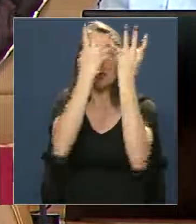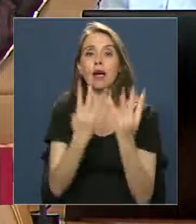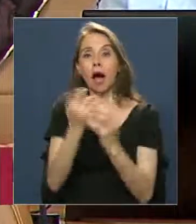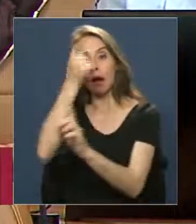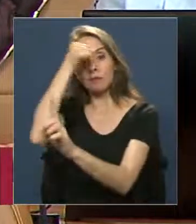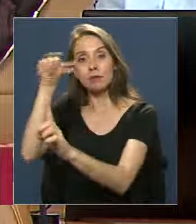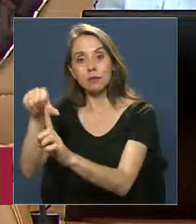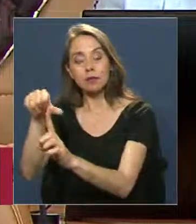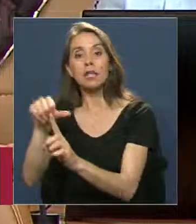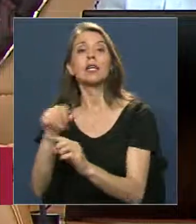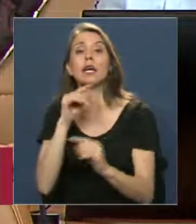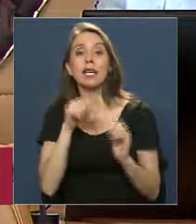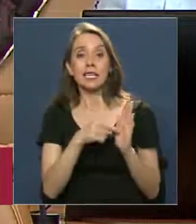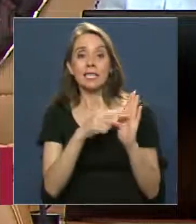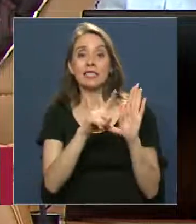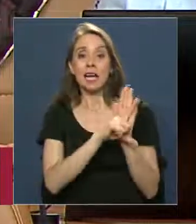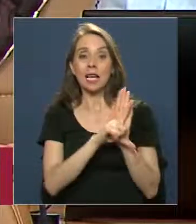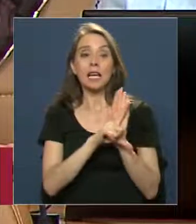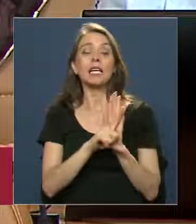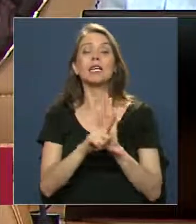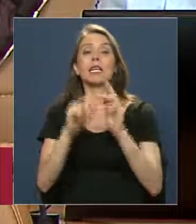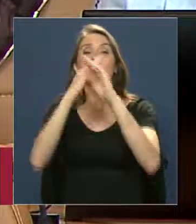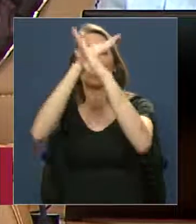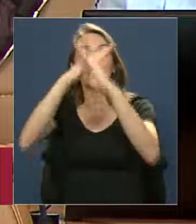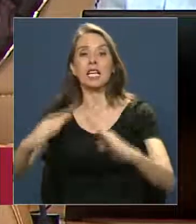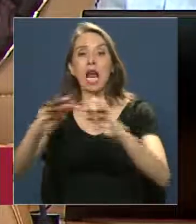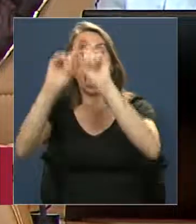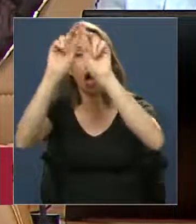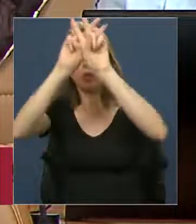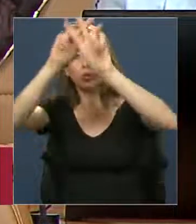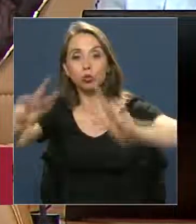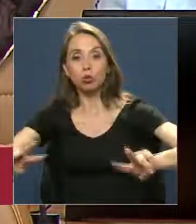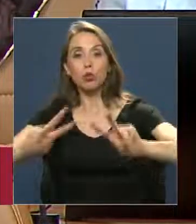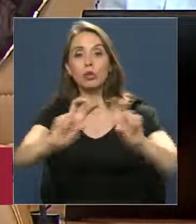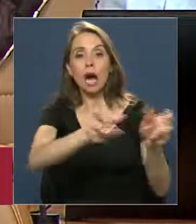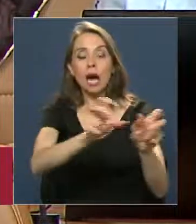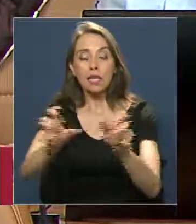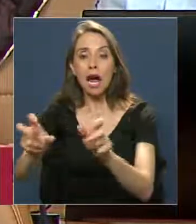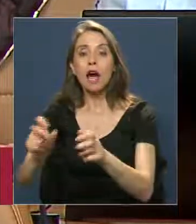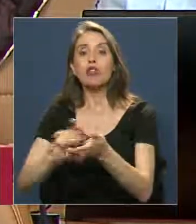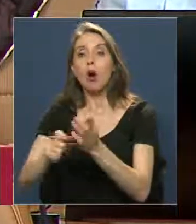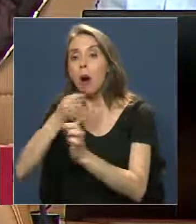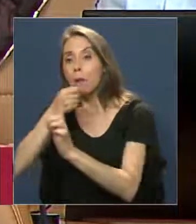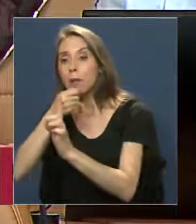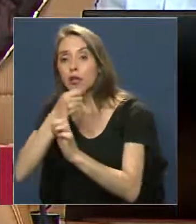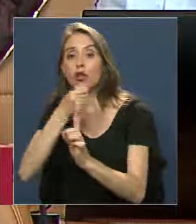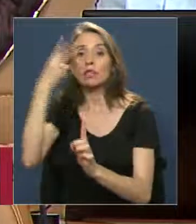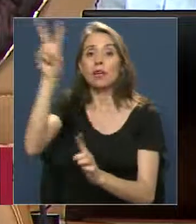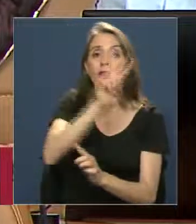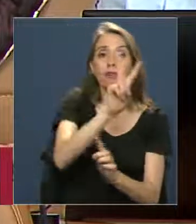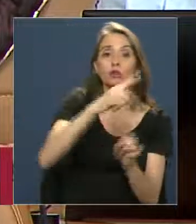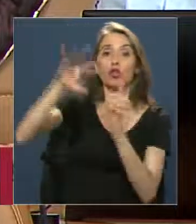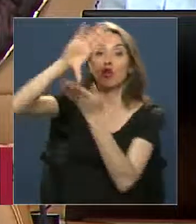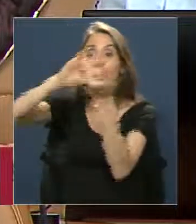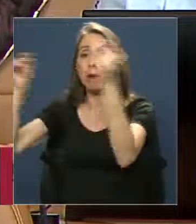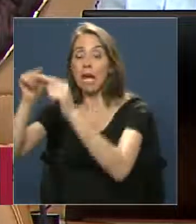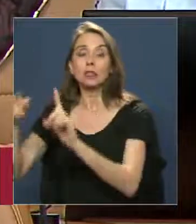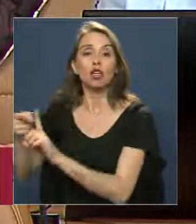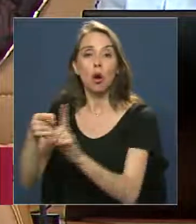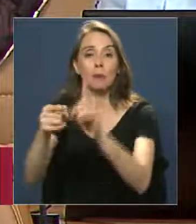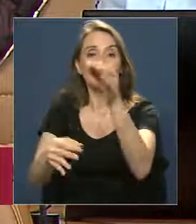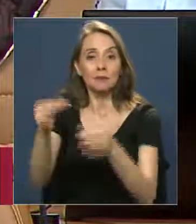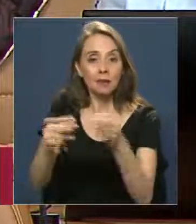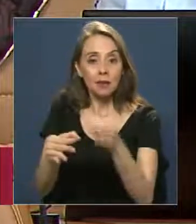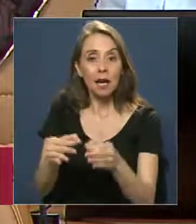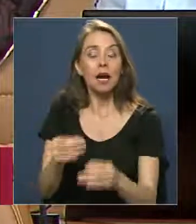ha usado para clausurar emisoras de radios, canales de televisión, perseguir a periodistas nacionales y extranjeros. En efecto, la